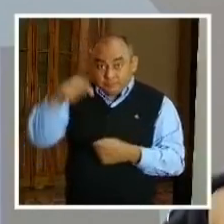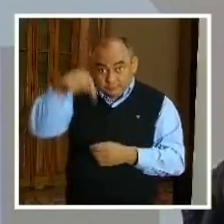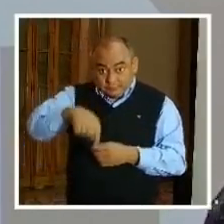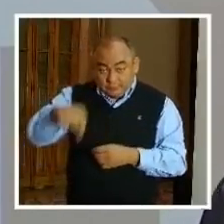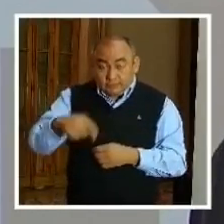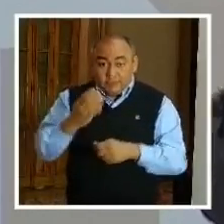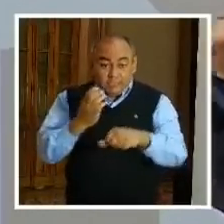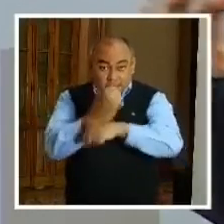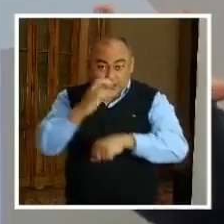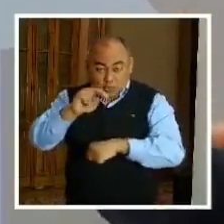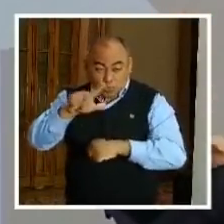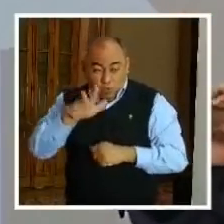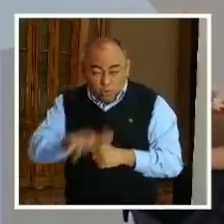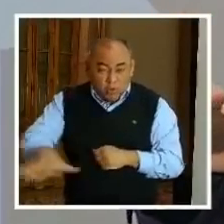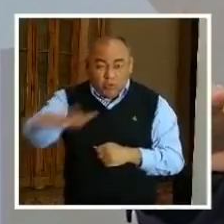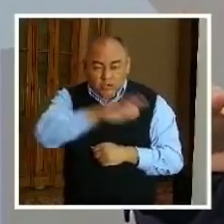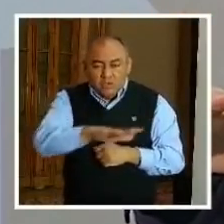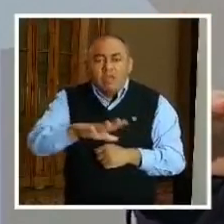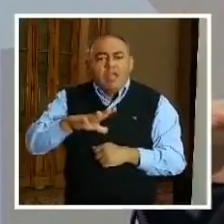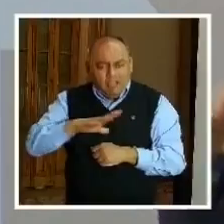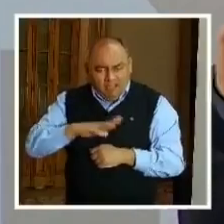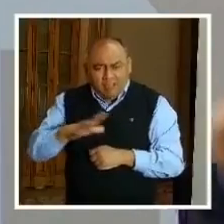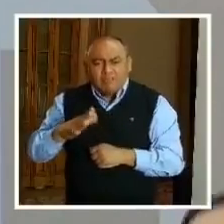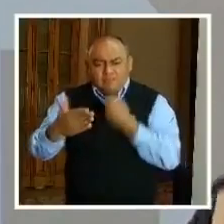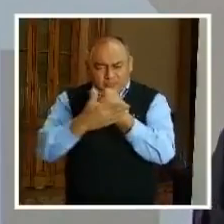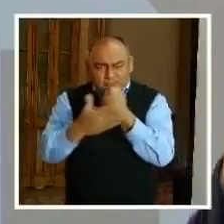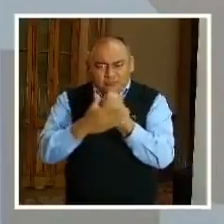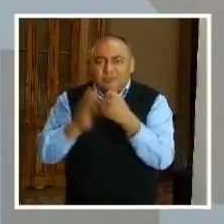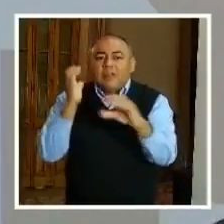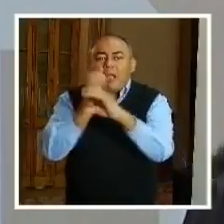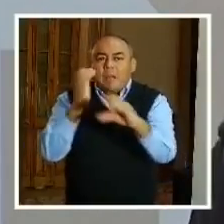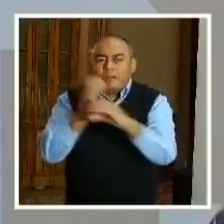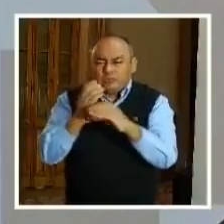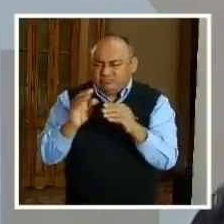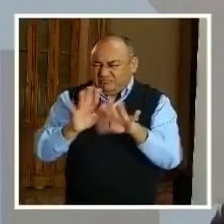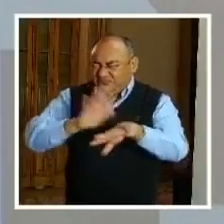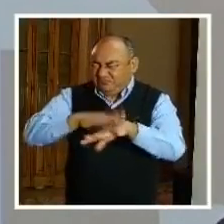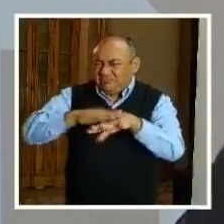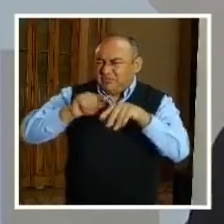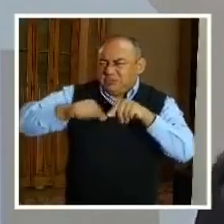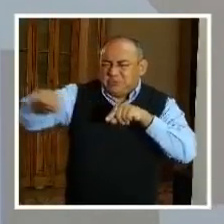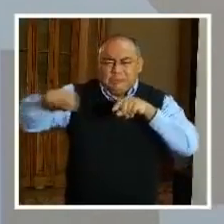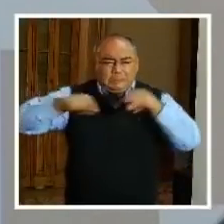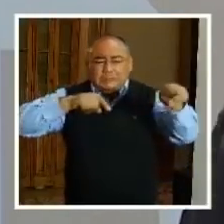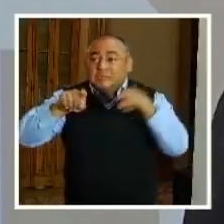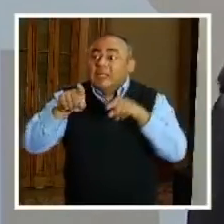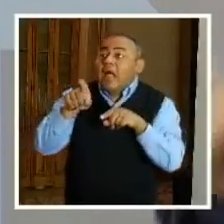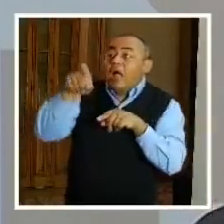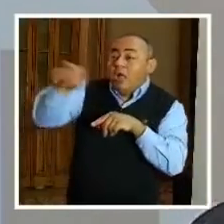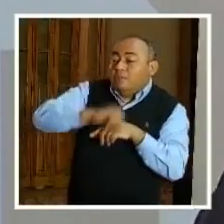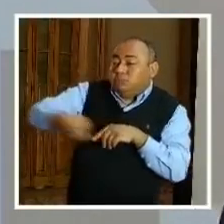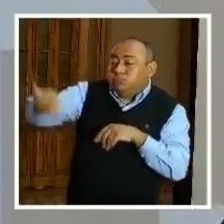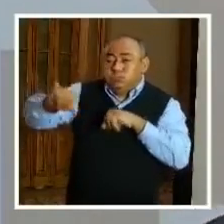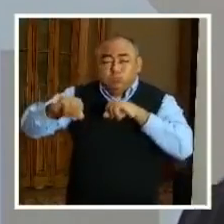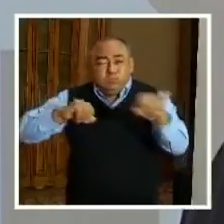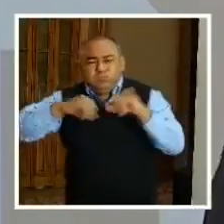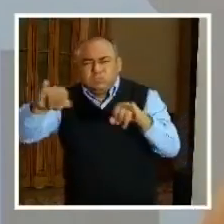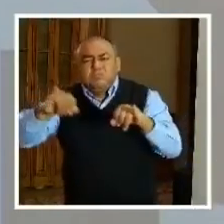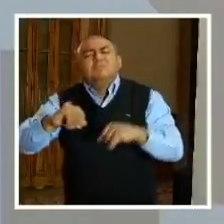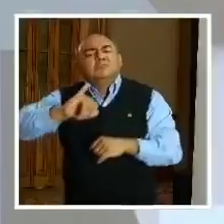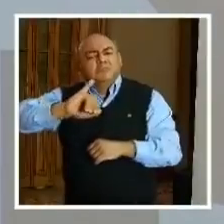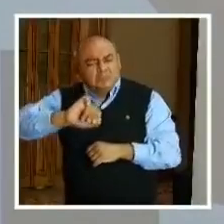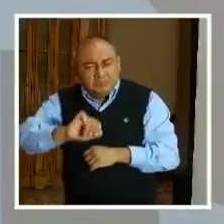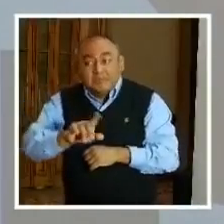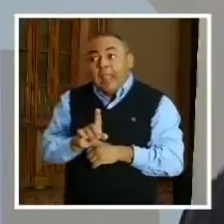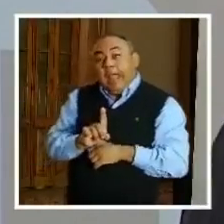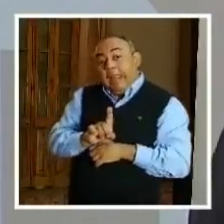de amplia cobertura para que llegue el camión a toda la gente que lo necesita, incluido nuestra gente de